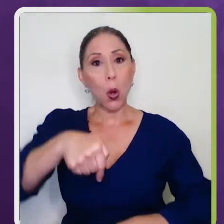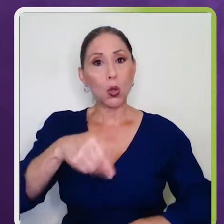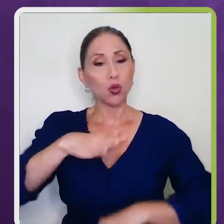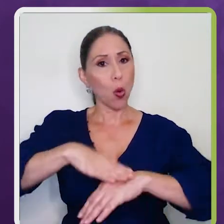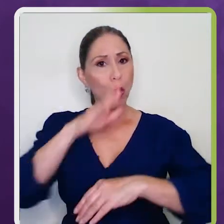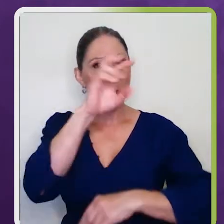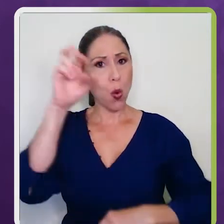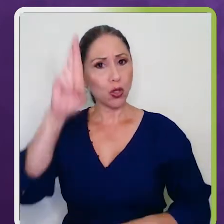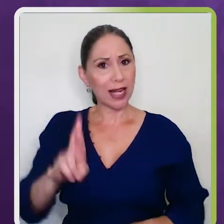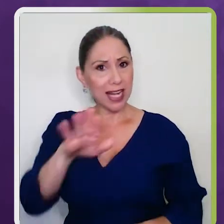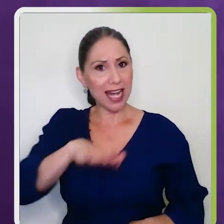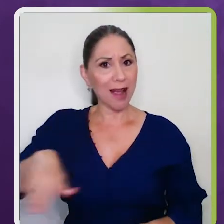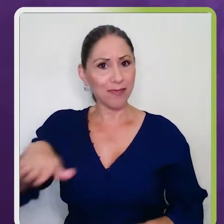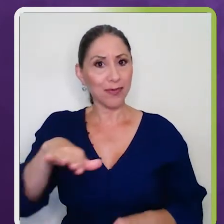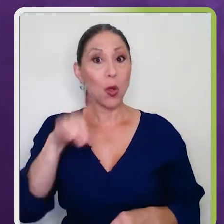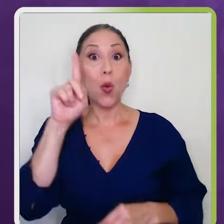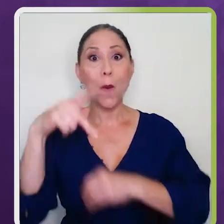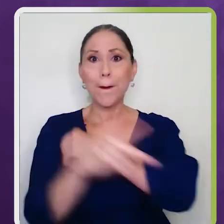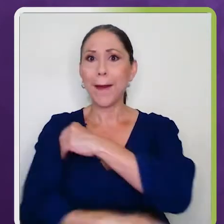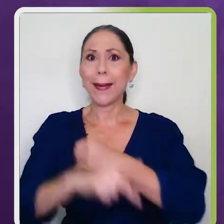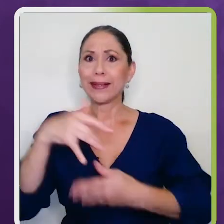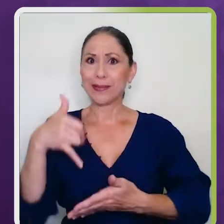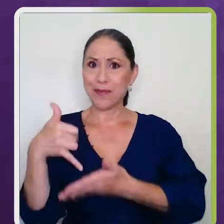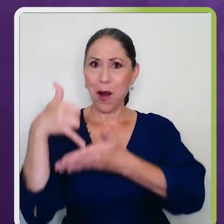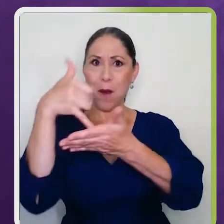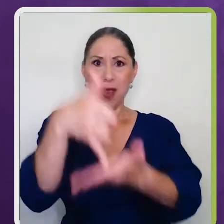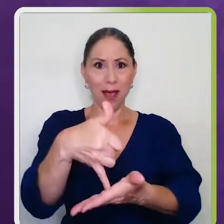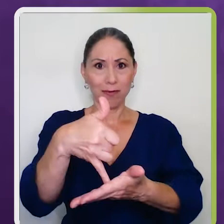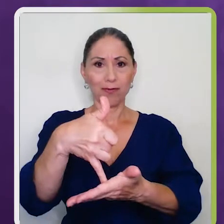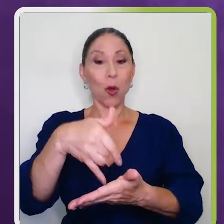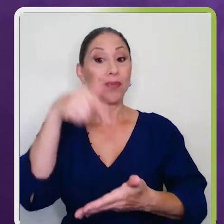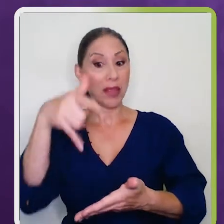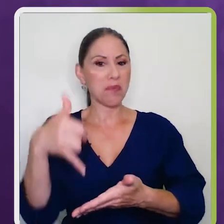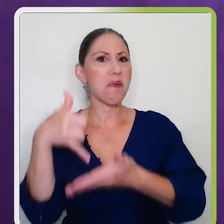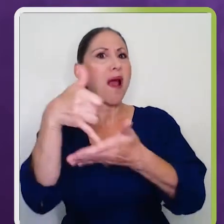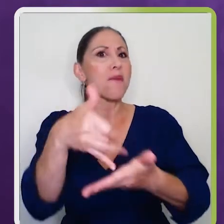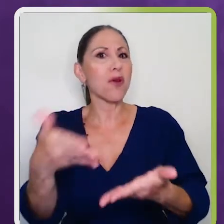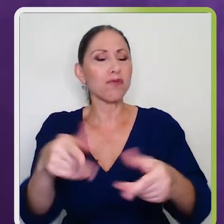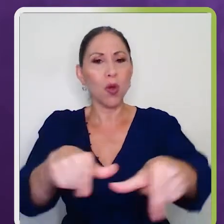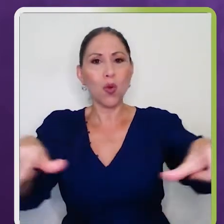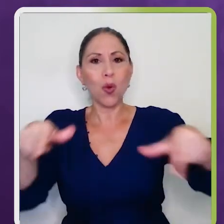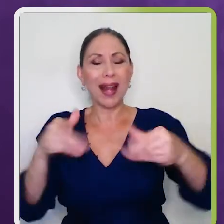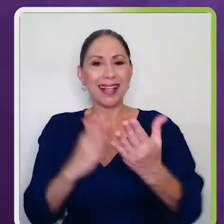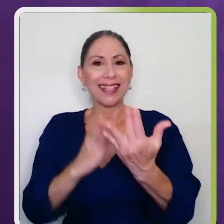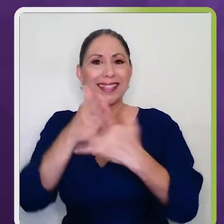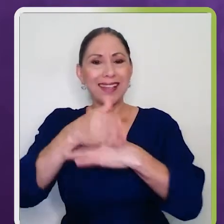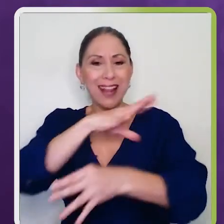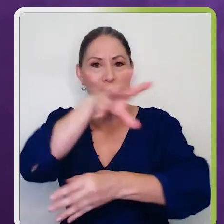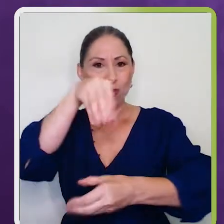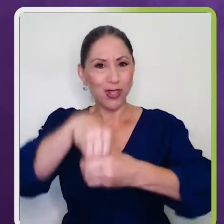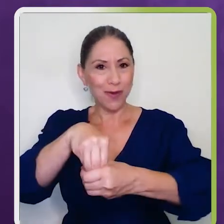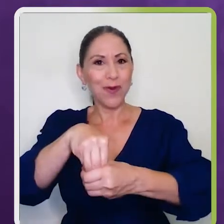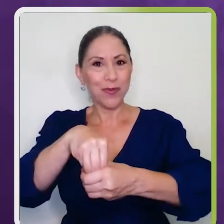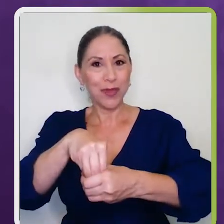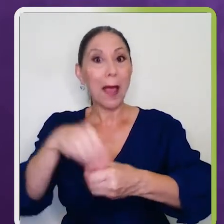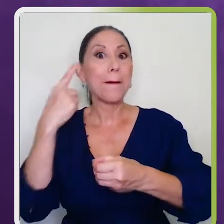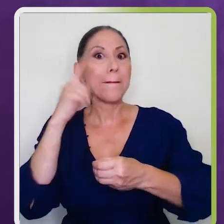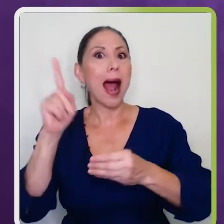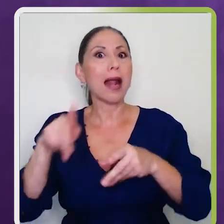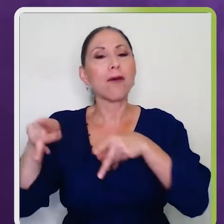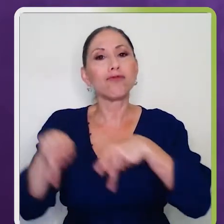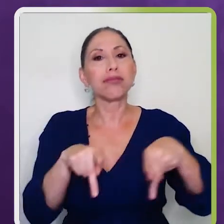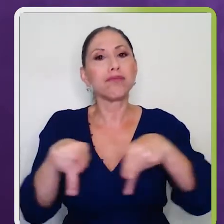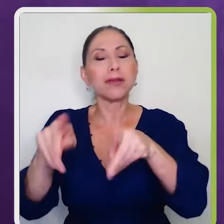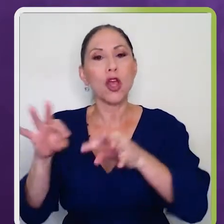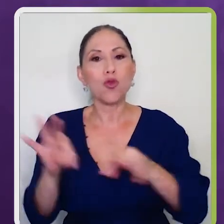como destino premiado, como un lugar accesible e inclusivo, Natalia, para hacer turismo